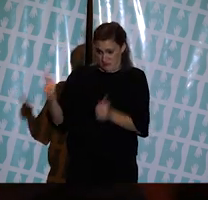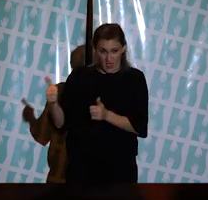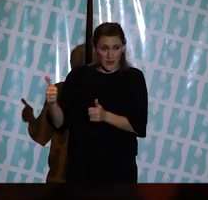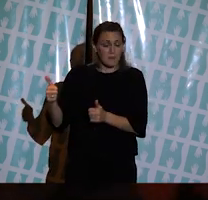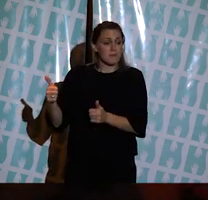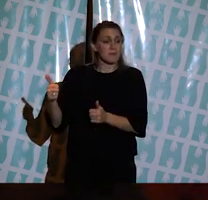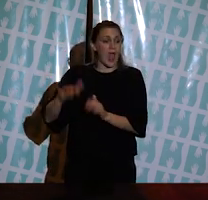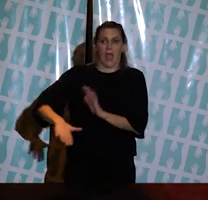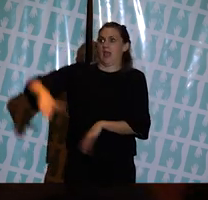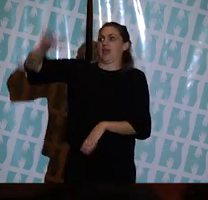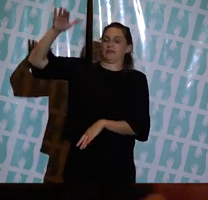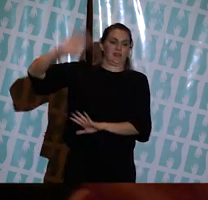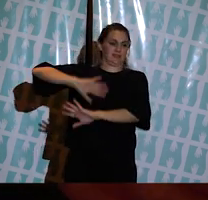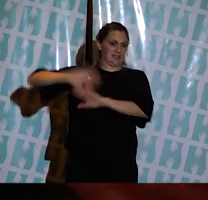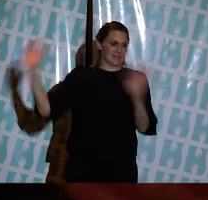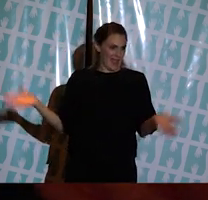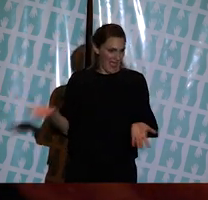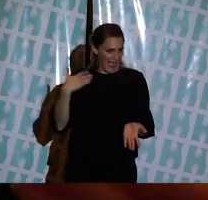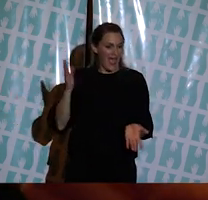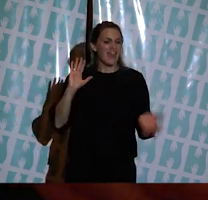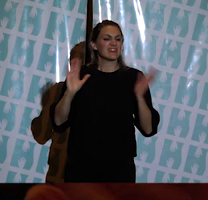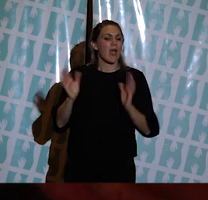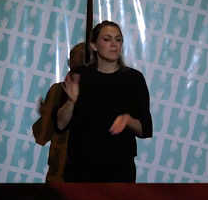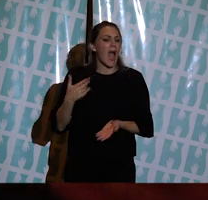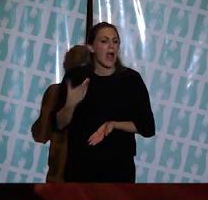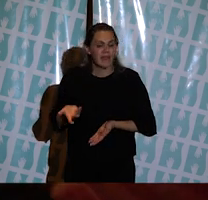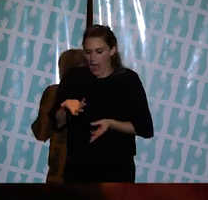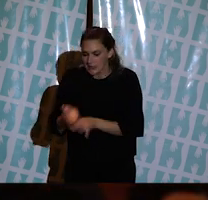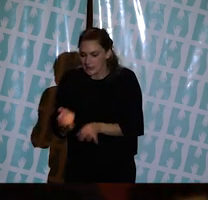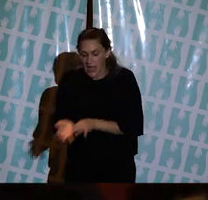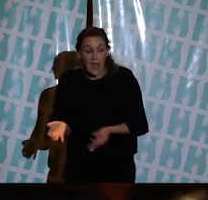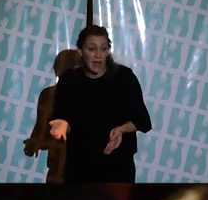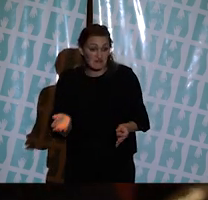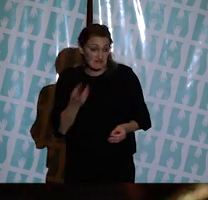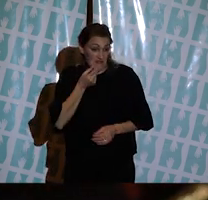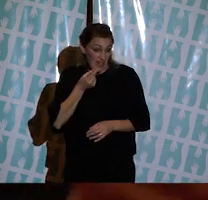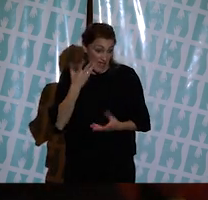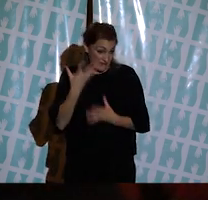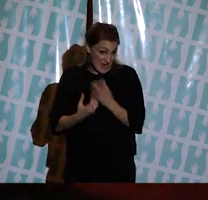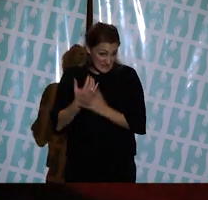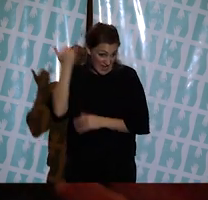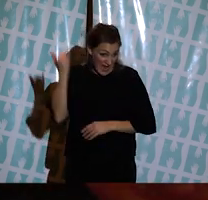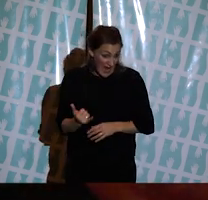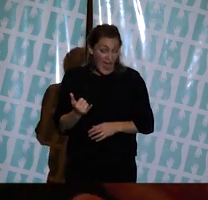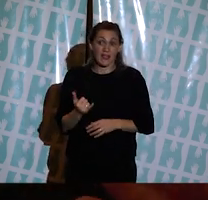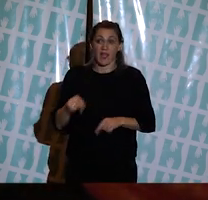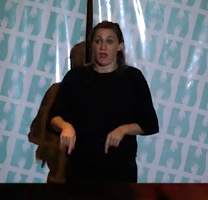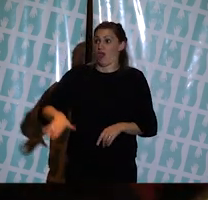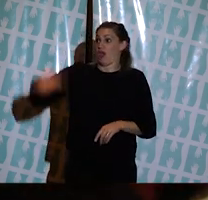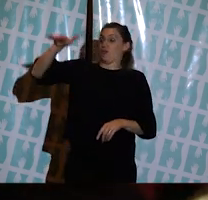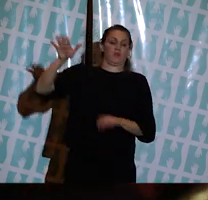persona ya es grande, ya pasó esa etapa y no se pudo hacer nada, ¿cierto? O sea, ahora ya no se puede